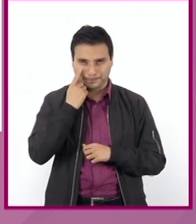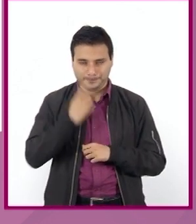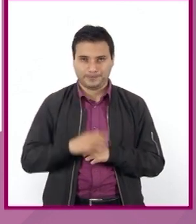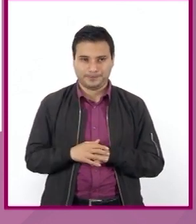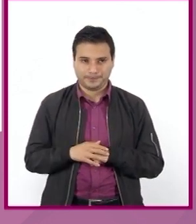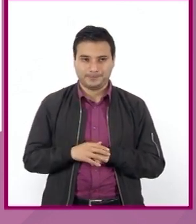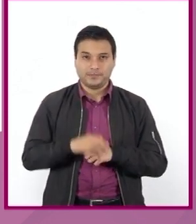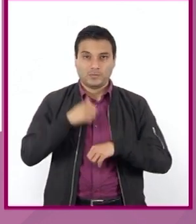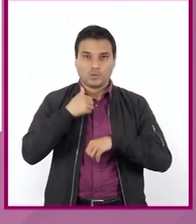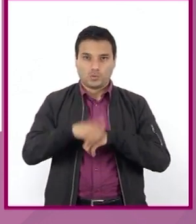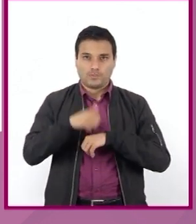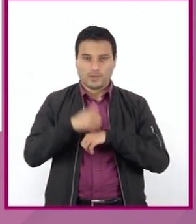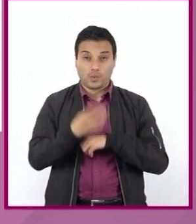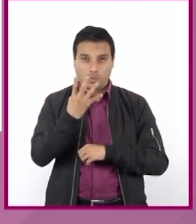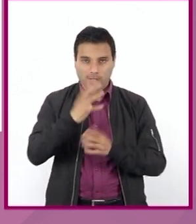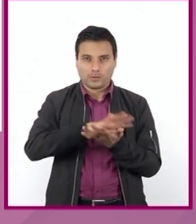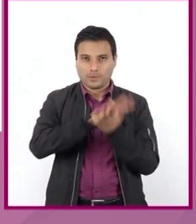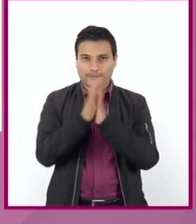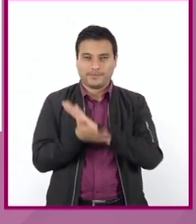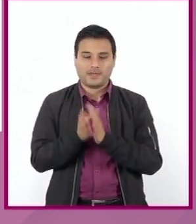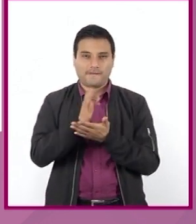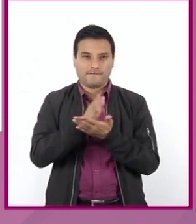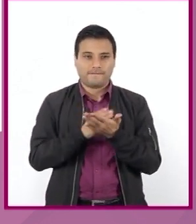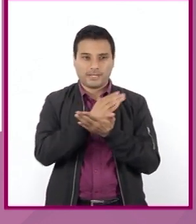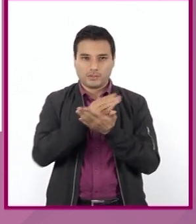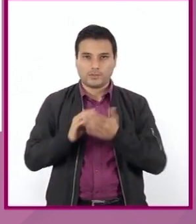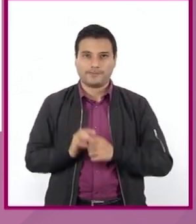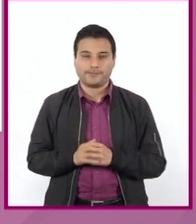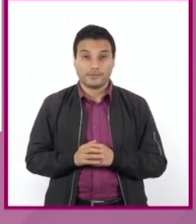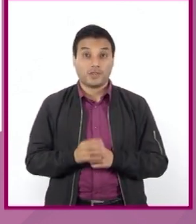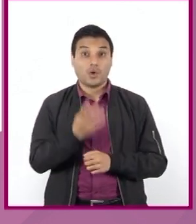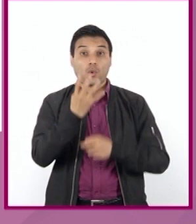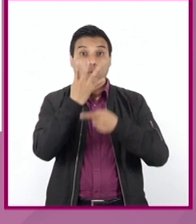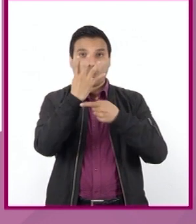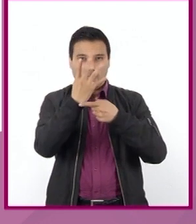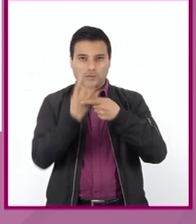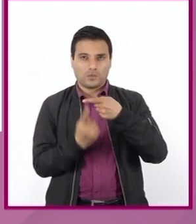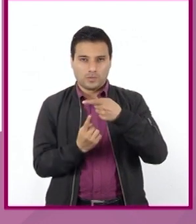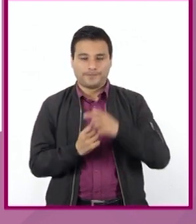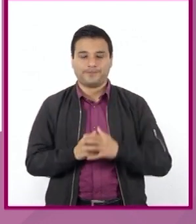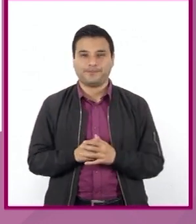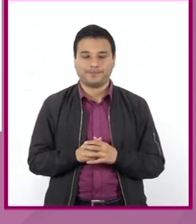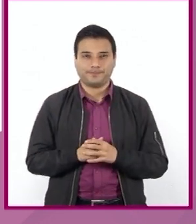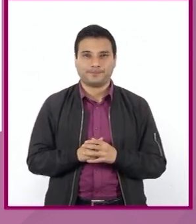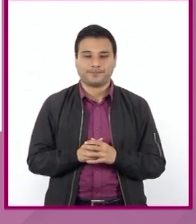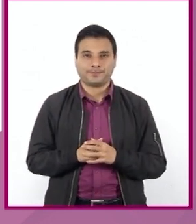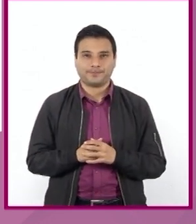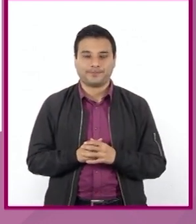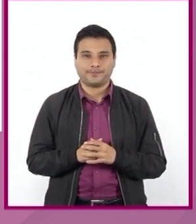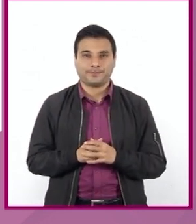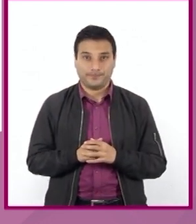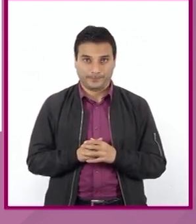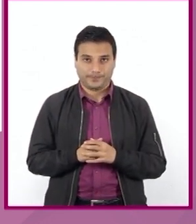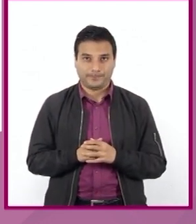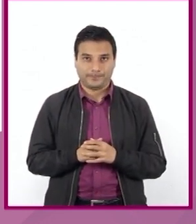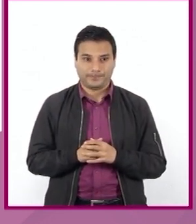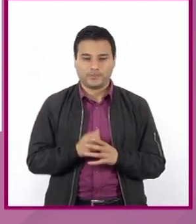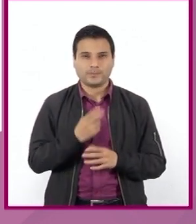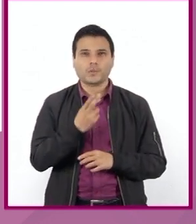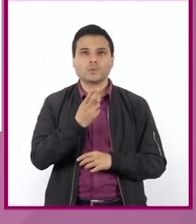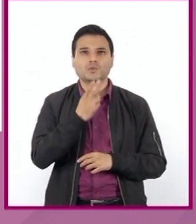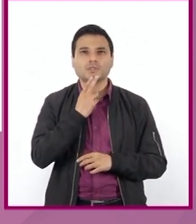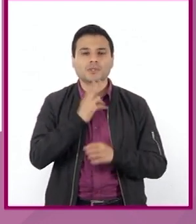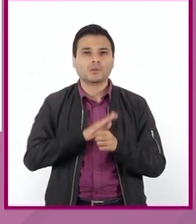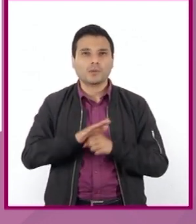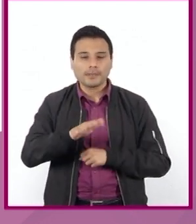nuestro entero a fracción colocando al número 1 como denominador. Para ello utilizaremos el